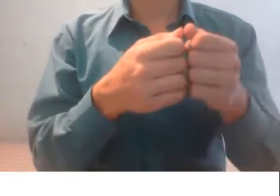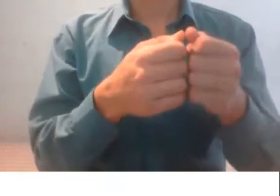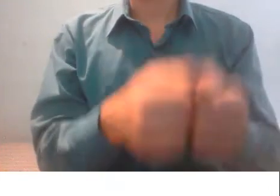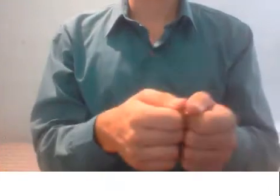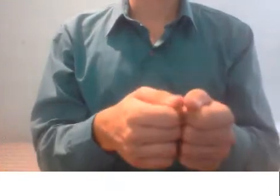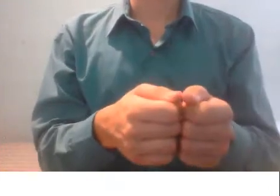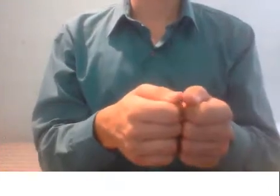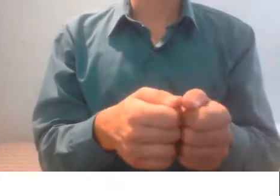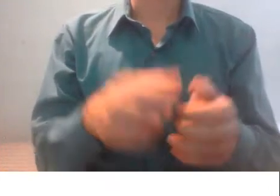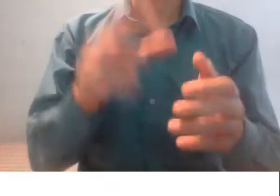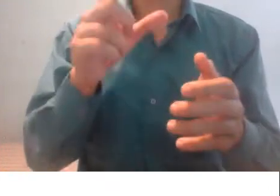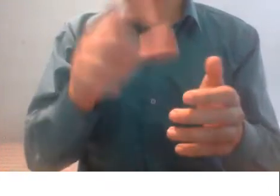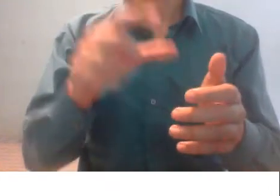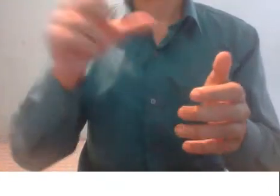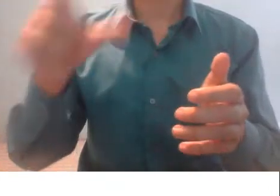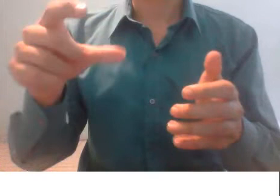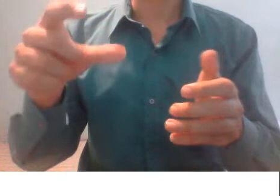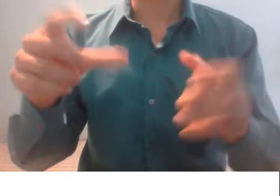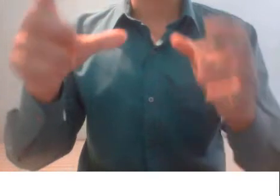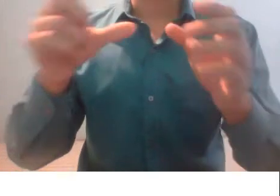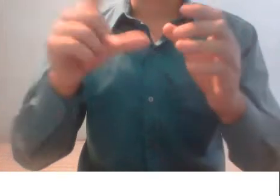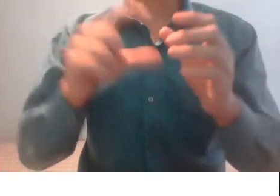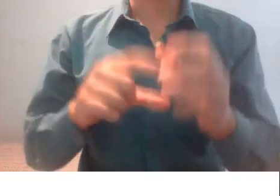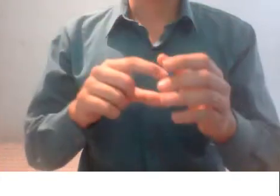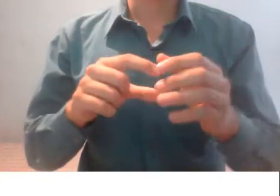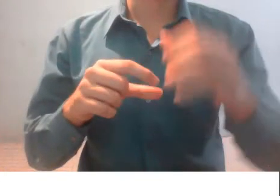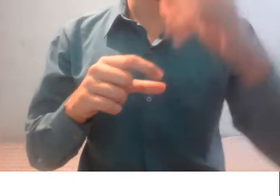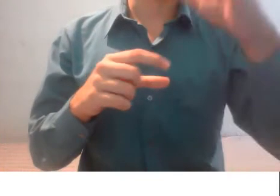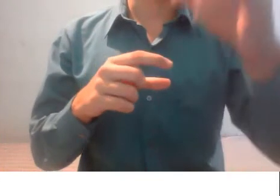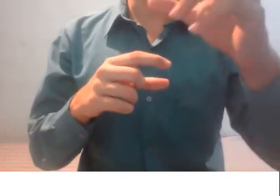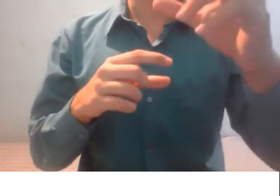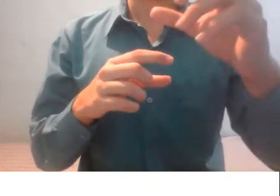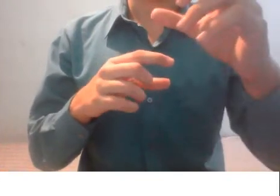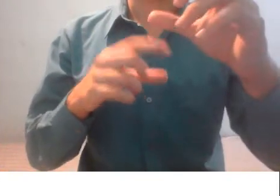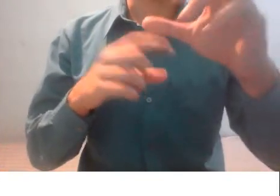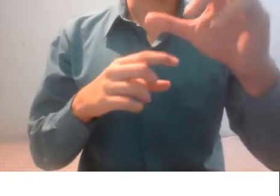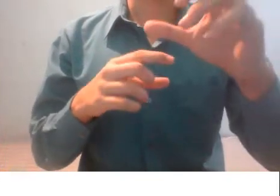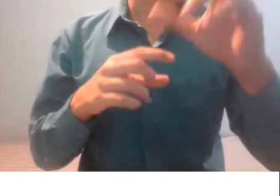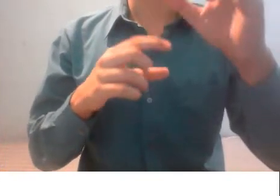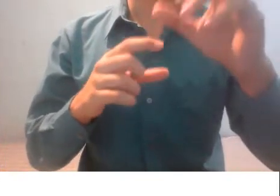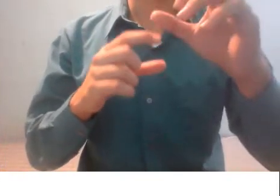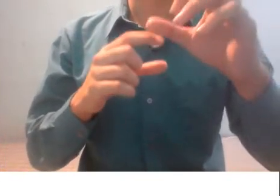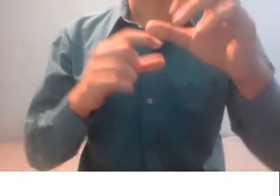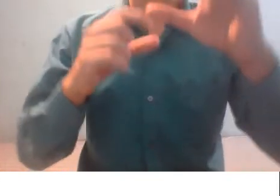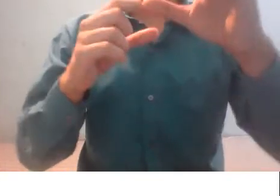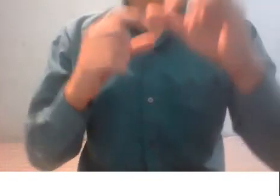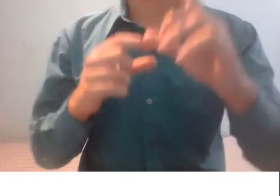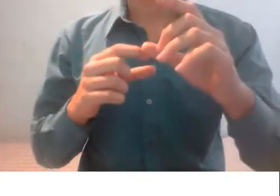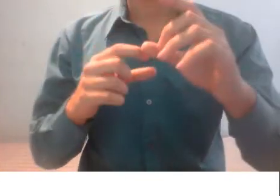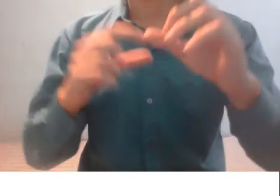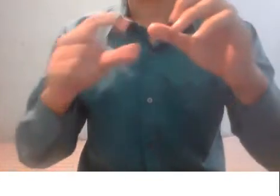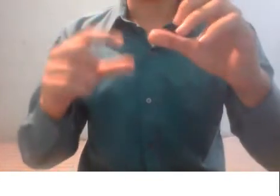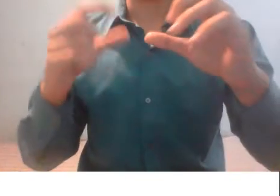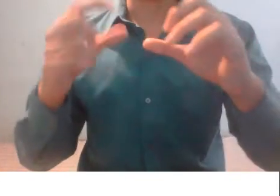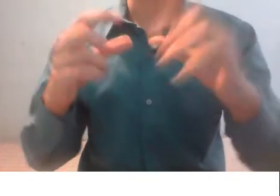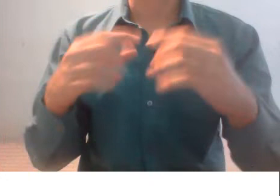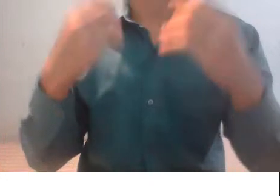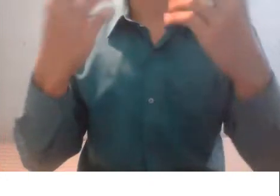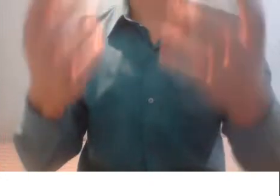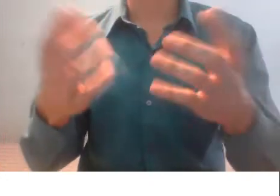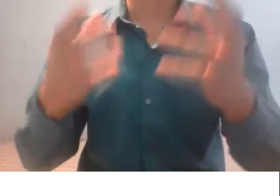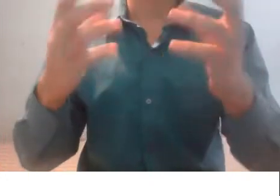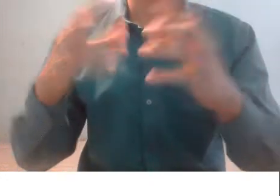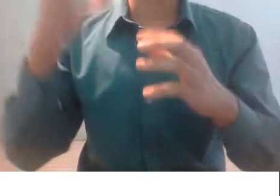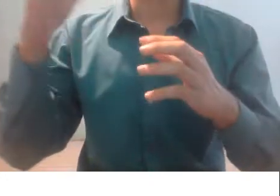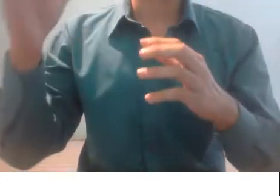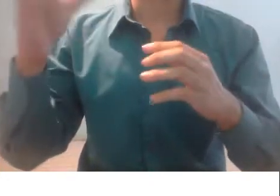en el periodo correspondiente, para que el monto del pago sea inferior a lo que tú realmente estás ganando, y de esa forma no se afecte. Porque imagínate, digamos